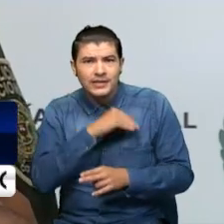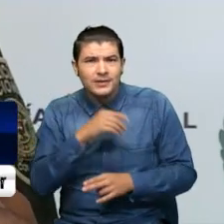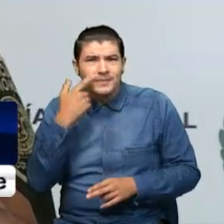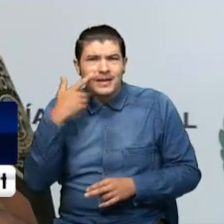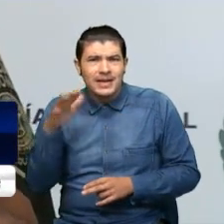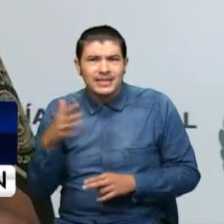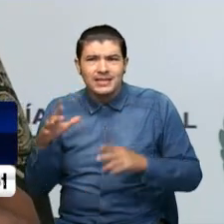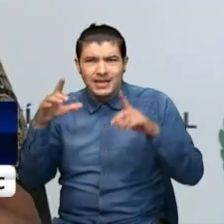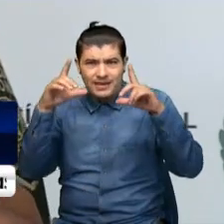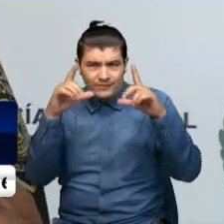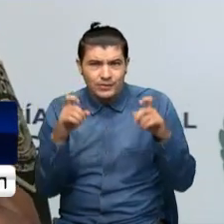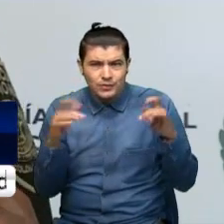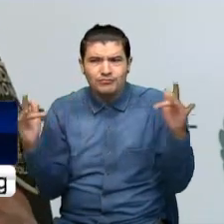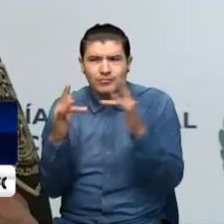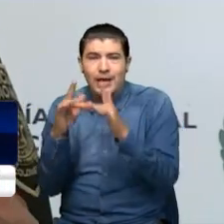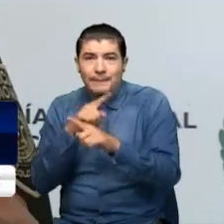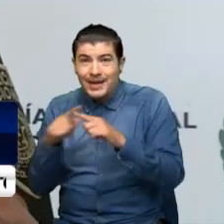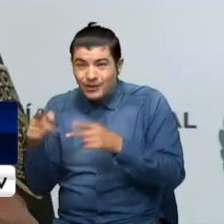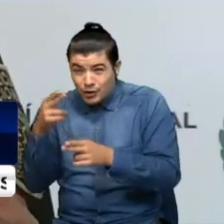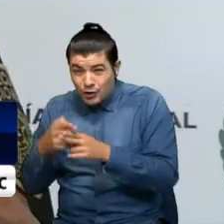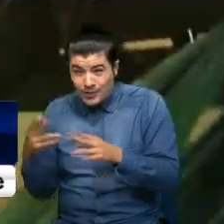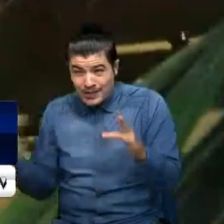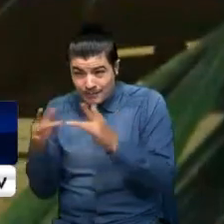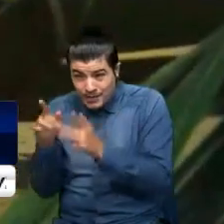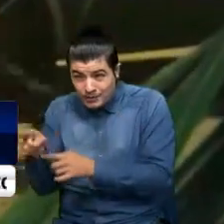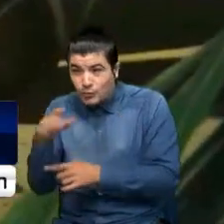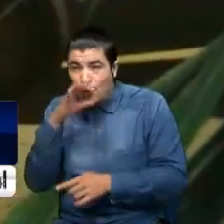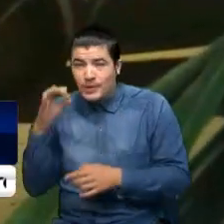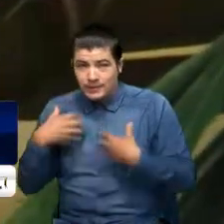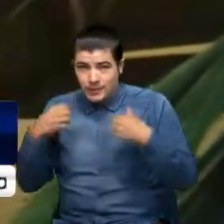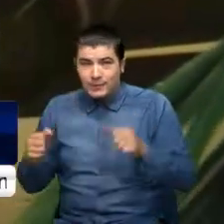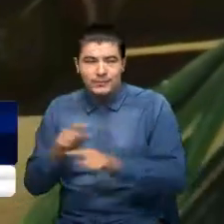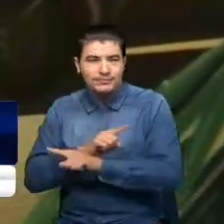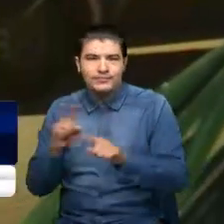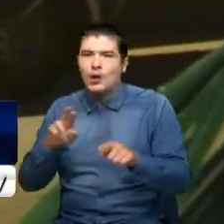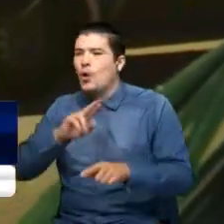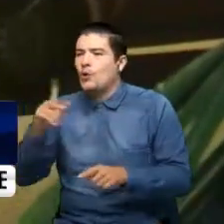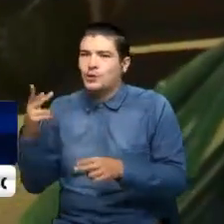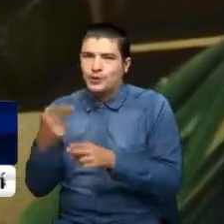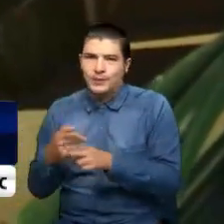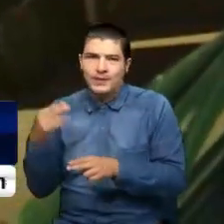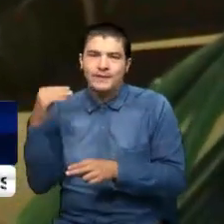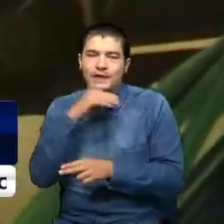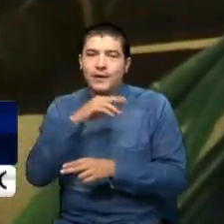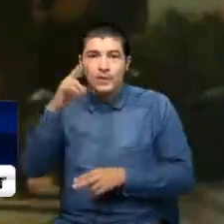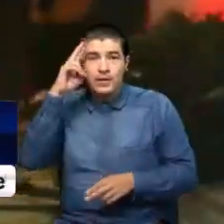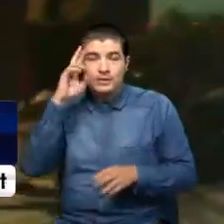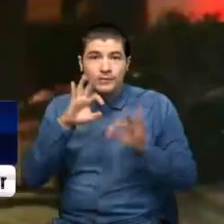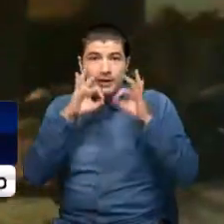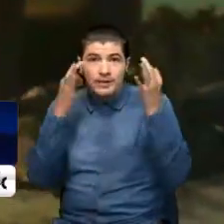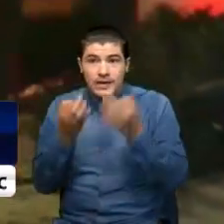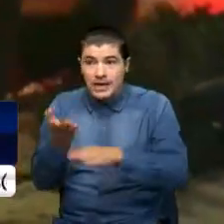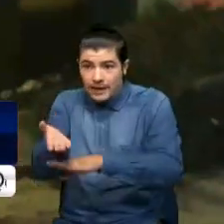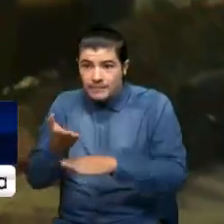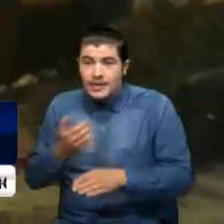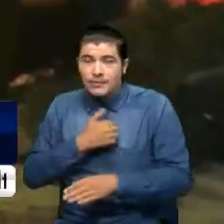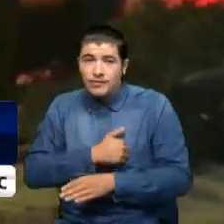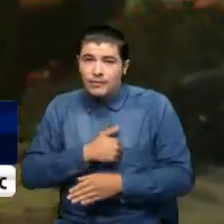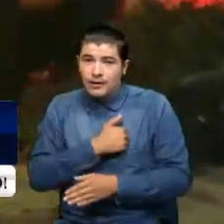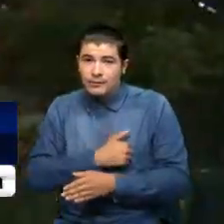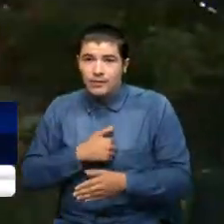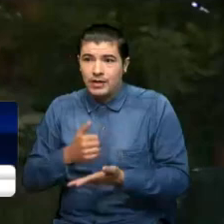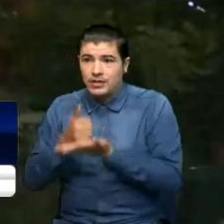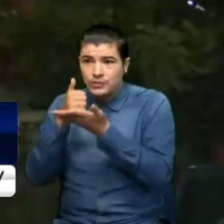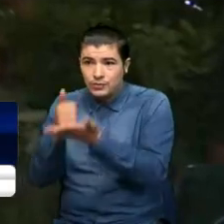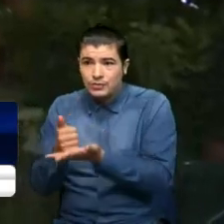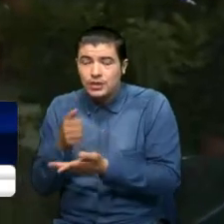parecer a la fotografía más no a la información que registra la familia pidió a la policía que el asesino sea capturado lo más pronto